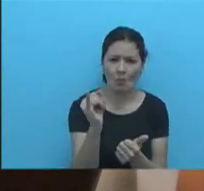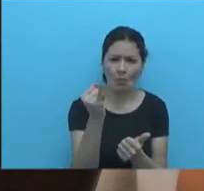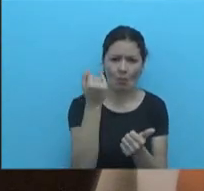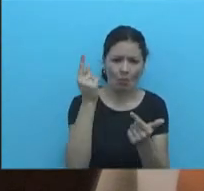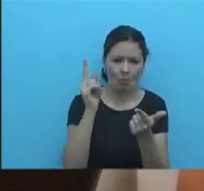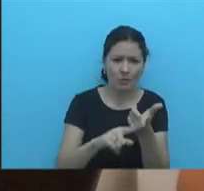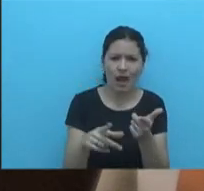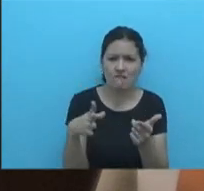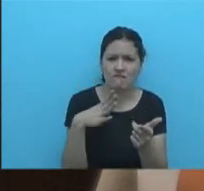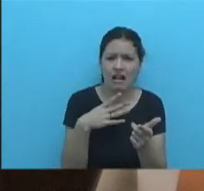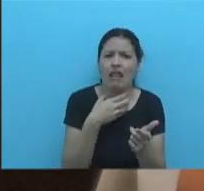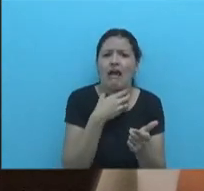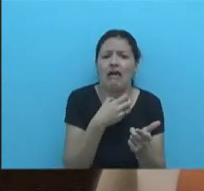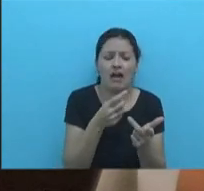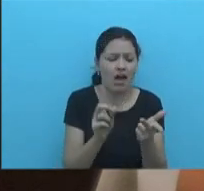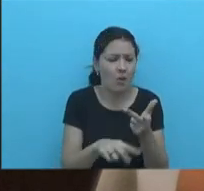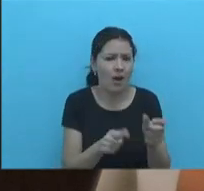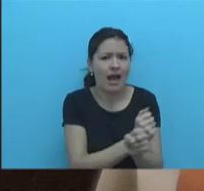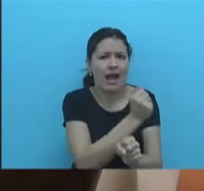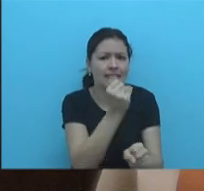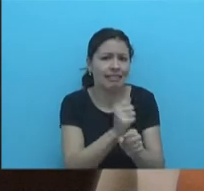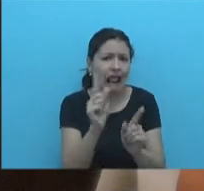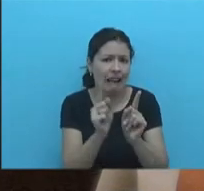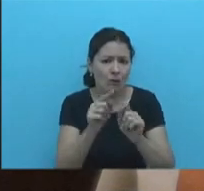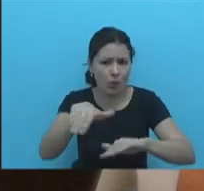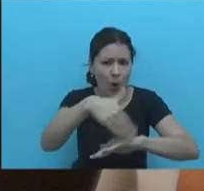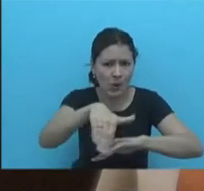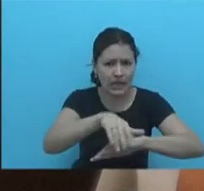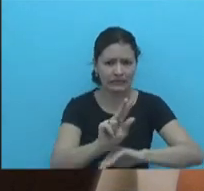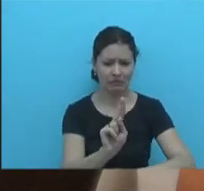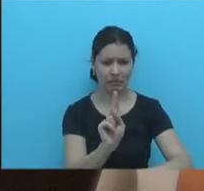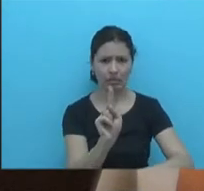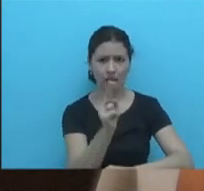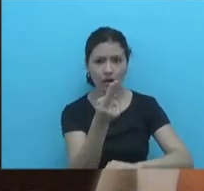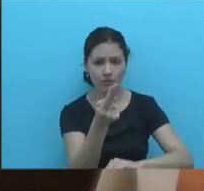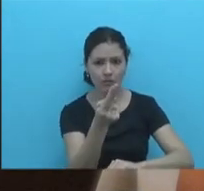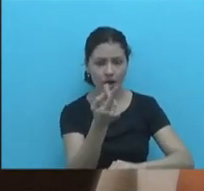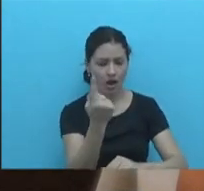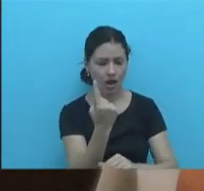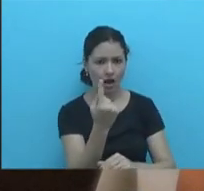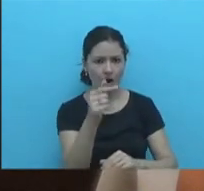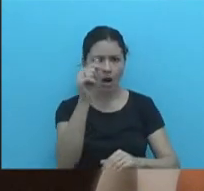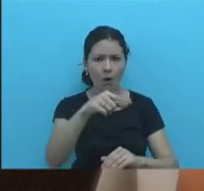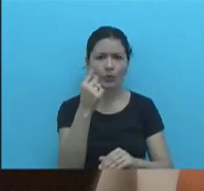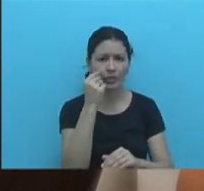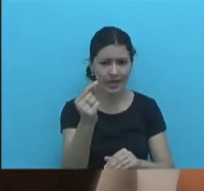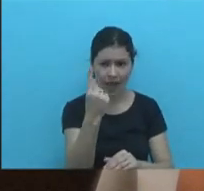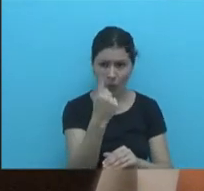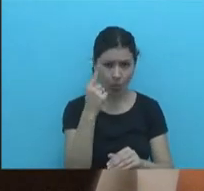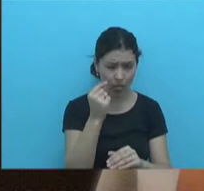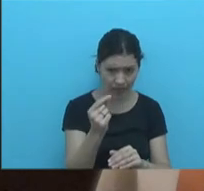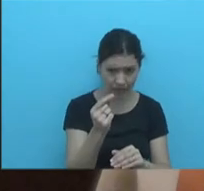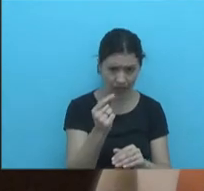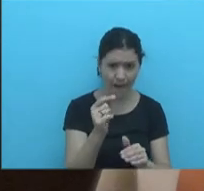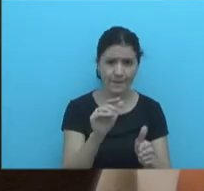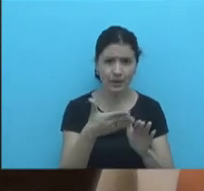hasta alcanzar la muerte inevitable en la calle. El promedio actual de un animal muerto por día por ciudad